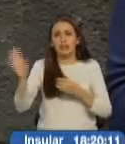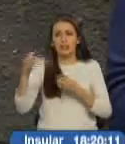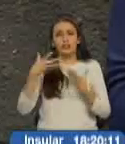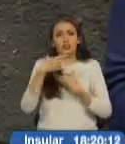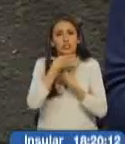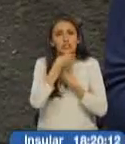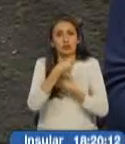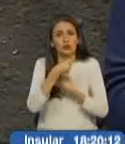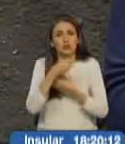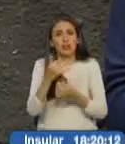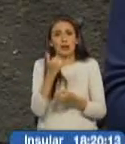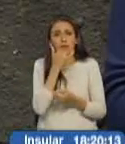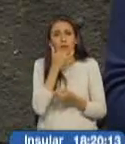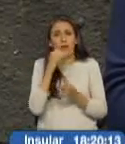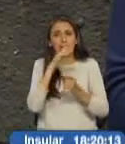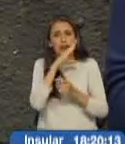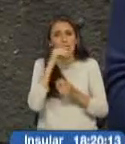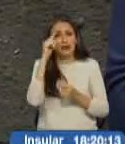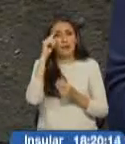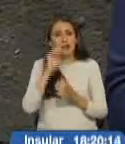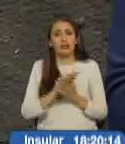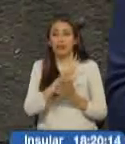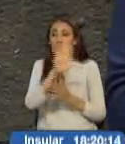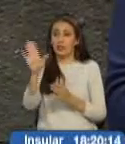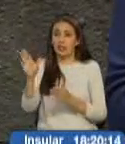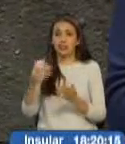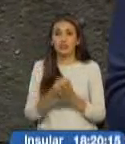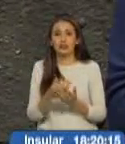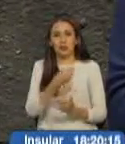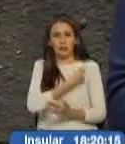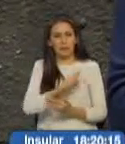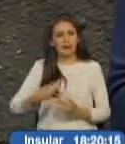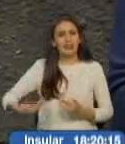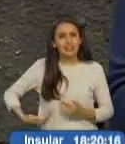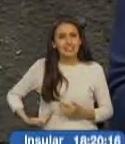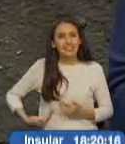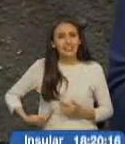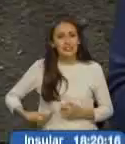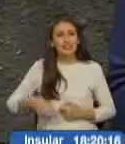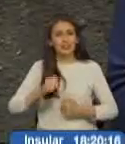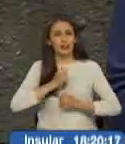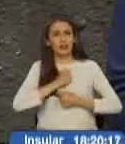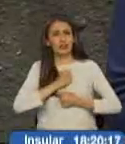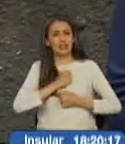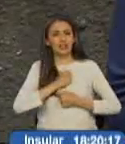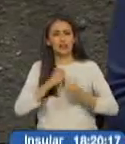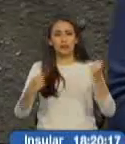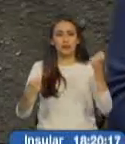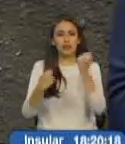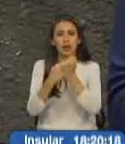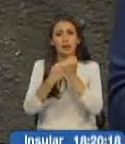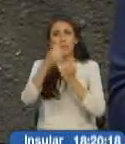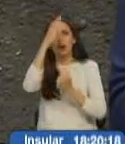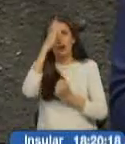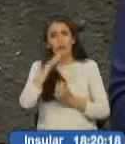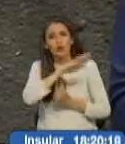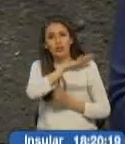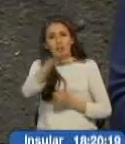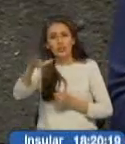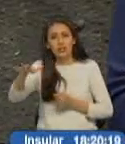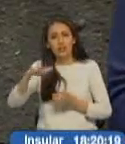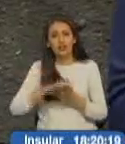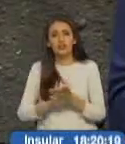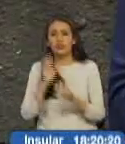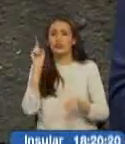pero queremos que sepan que tenemos un presidente que está muy respaldado por Dios, que solo un hombre de